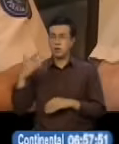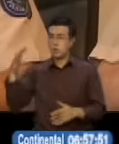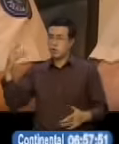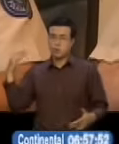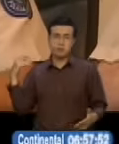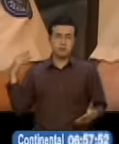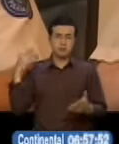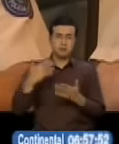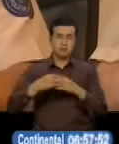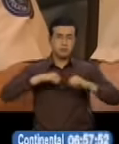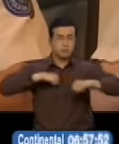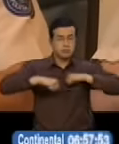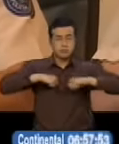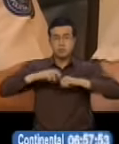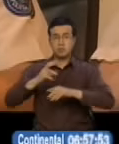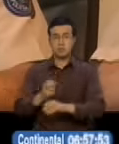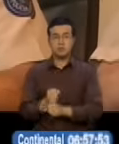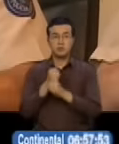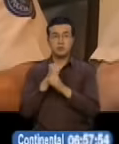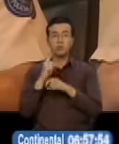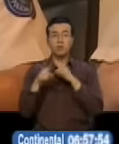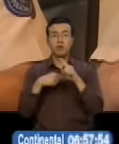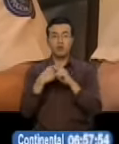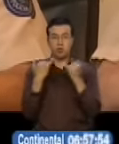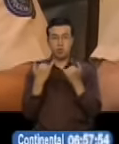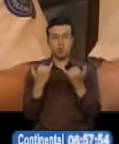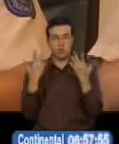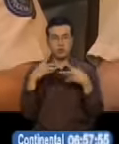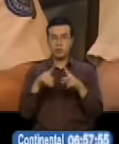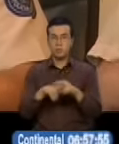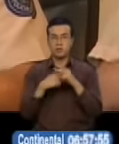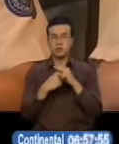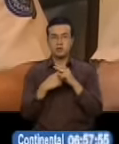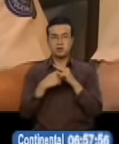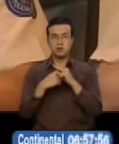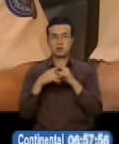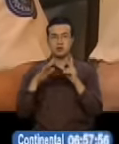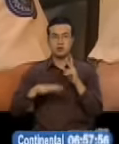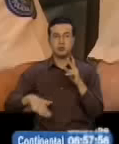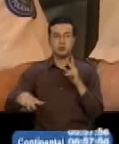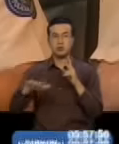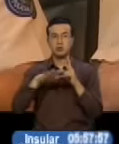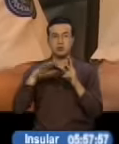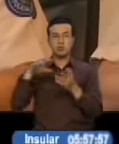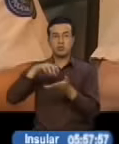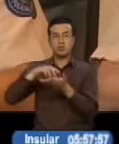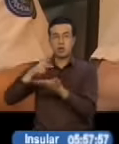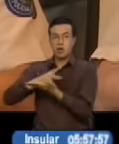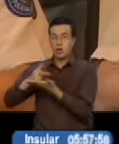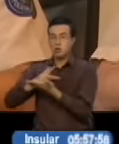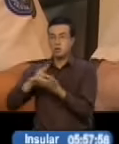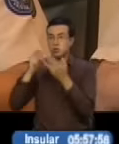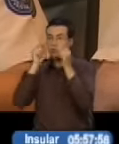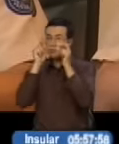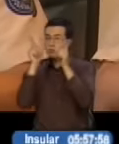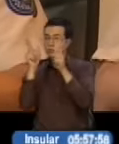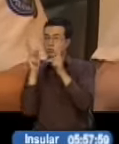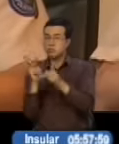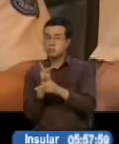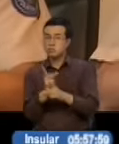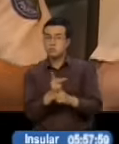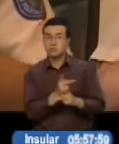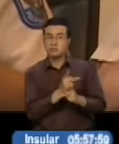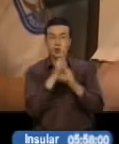realizando el operativo de seguridad desde el día de hoy, desde la frontera en la provincia norteña, a fin de nosotros tener